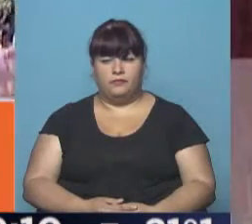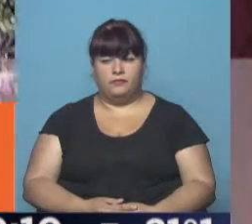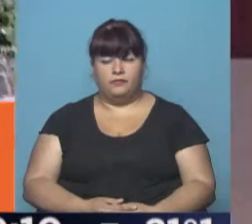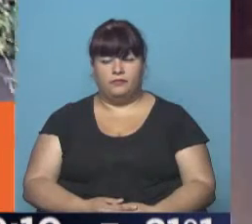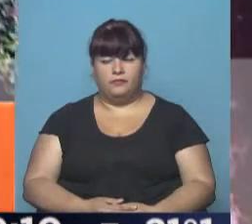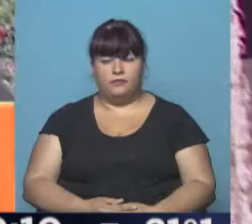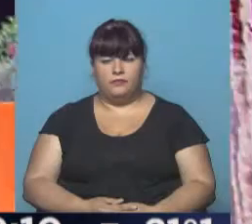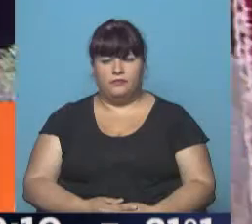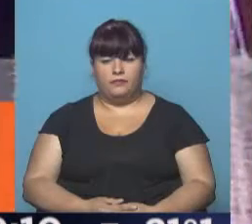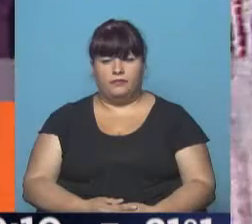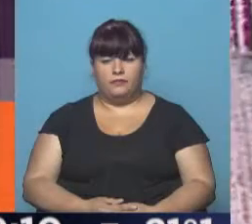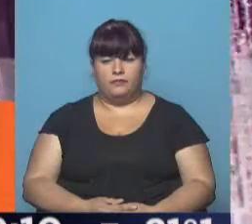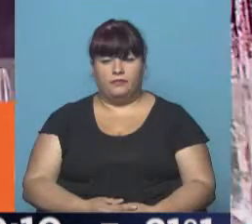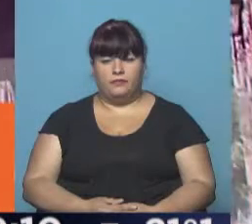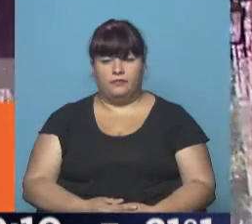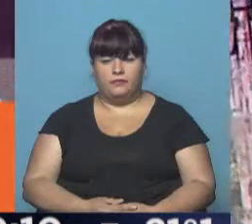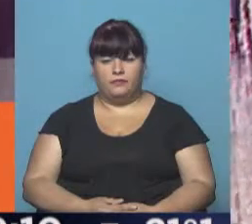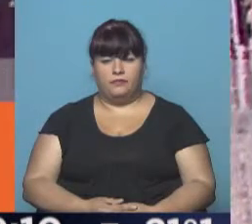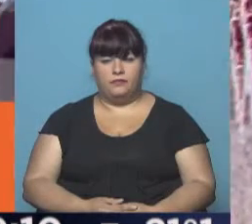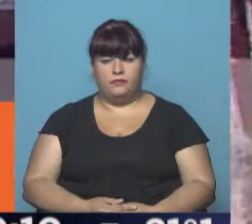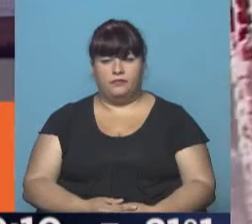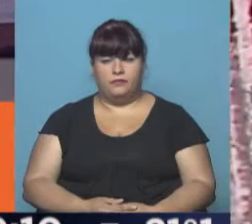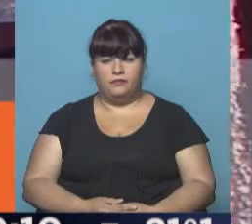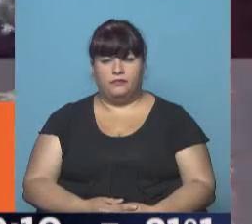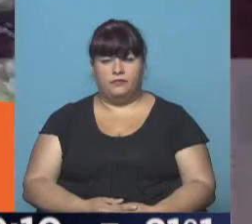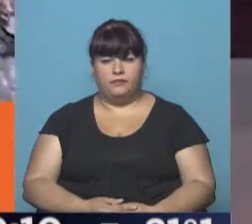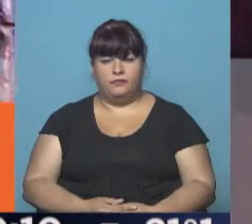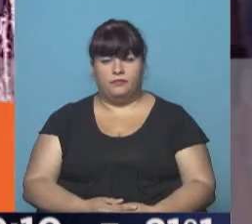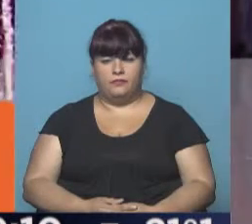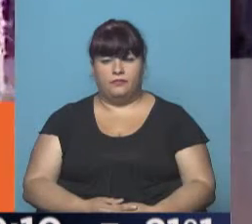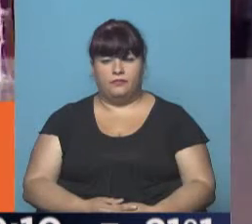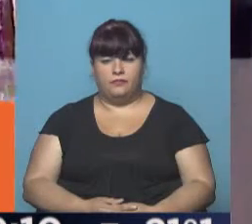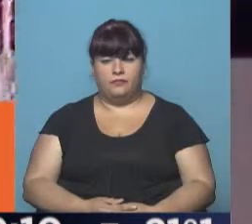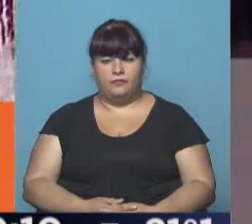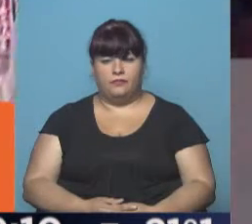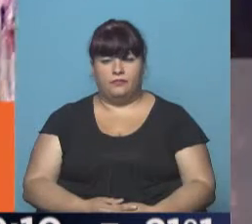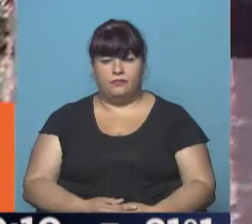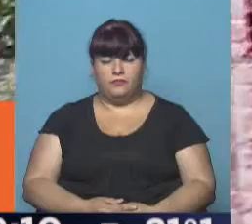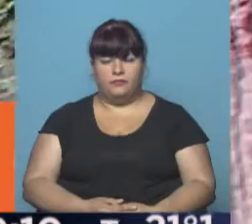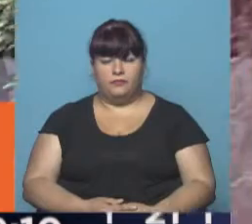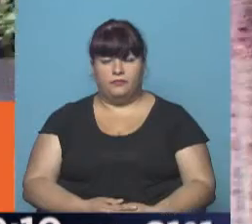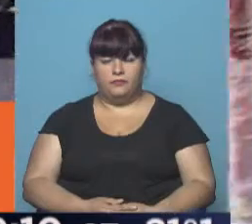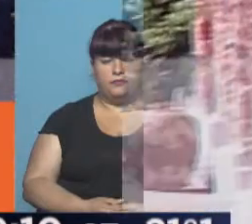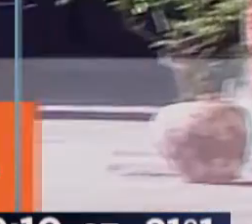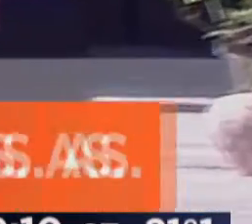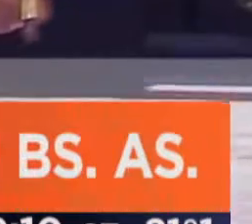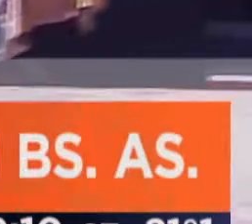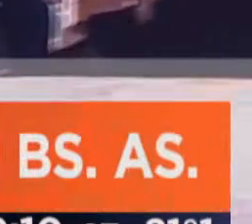bombo carnavalito para bailar. Quebradeño, mahuaquenito,